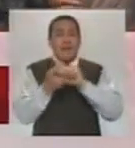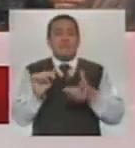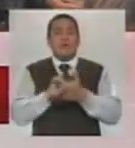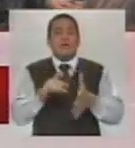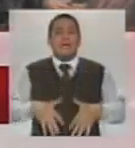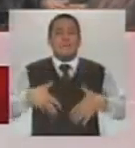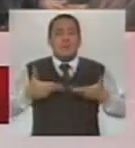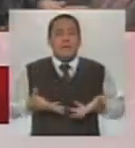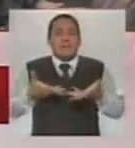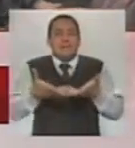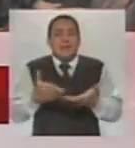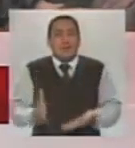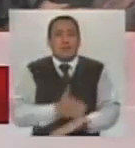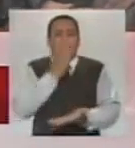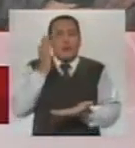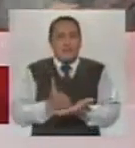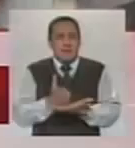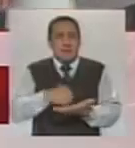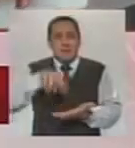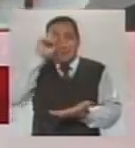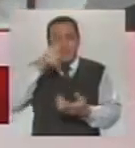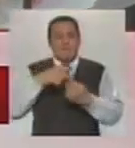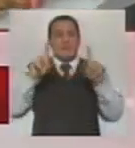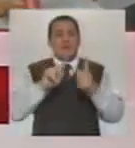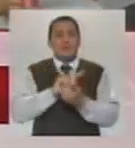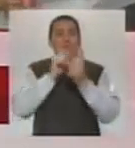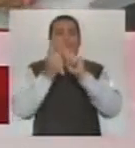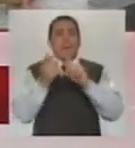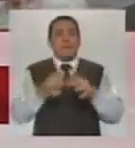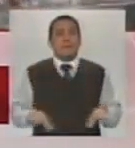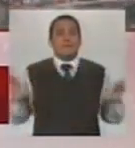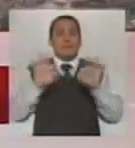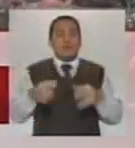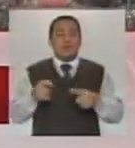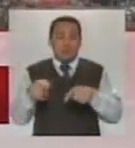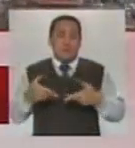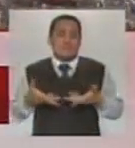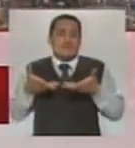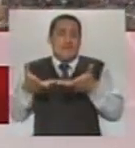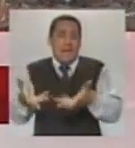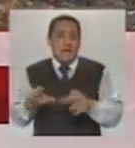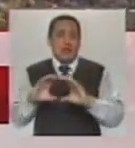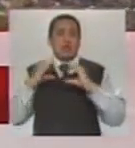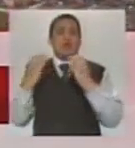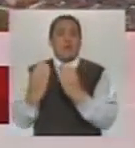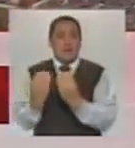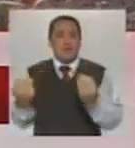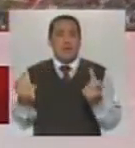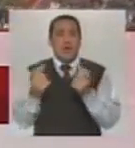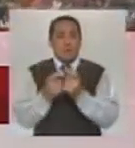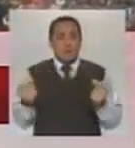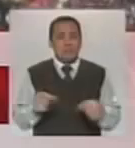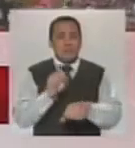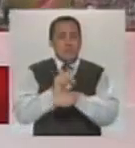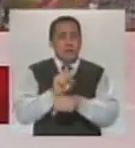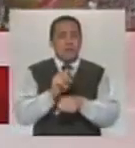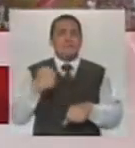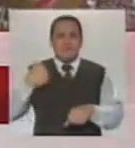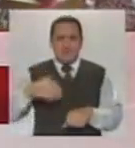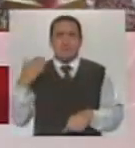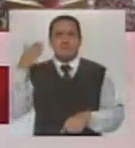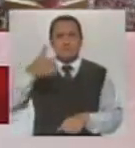cubrir toda la problemática de la educación, pero es una reforma importante. Esto ya se encuentra en el Congreso, en la Comisión de Educación. Han ido dirigentes